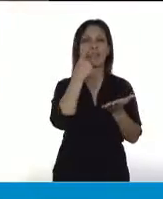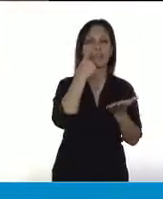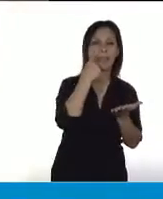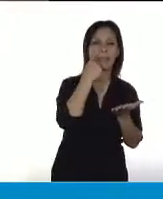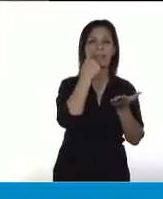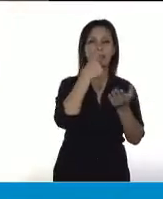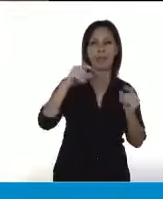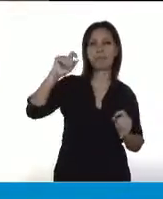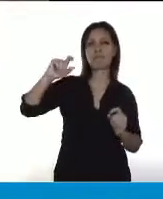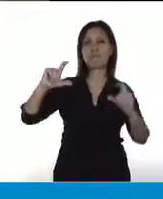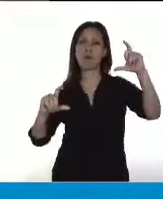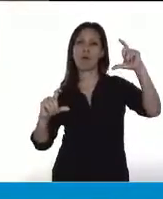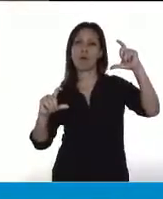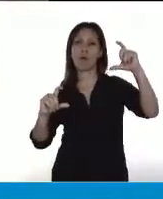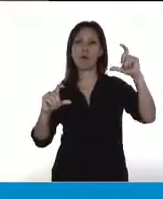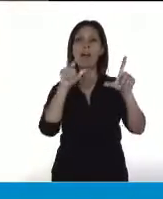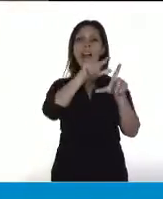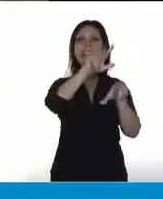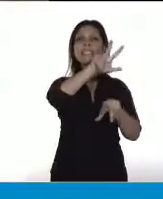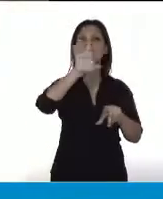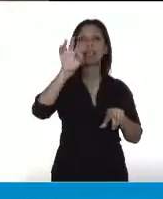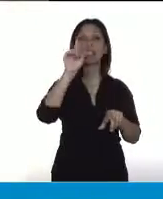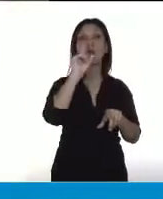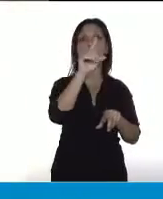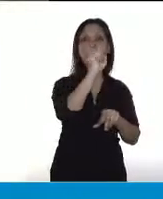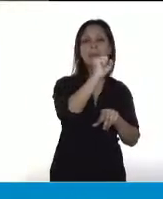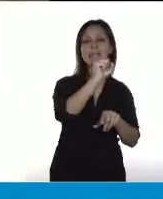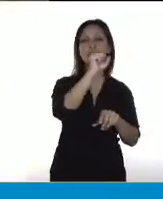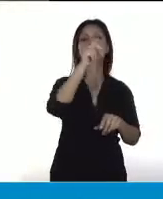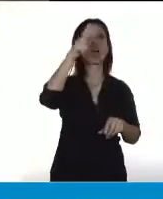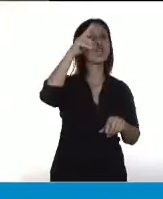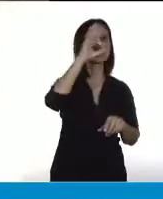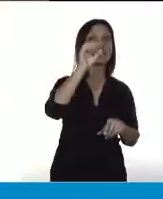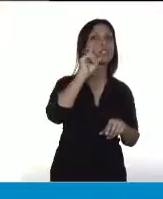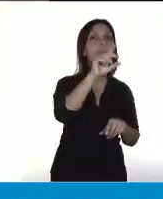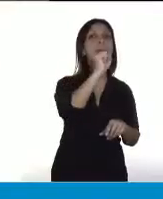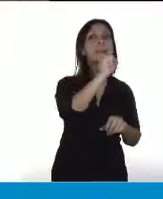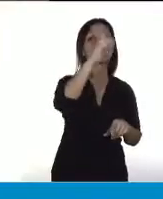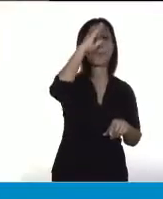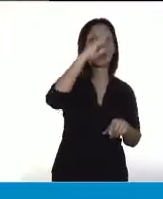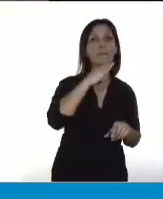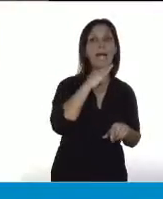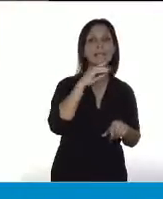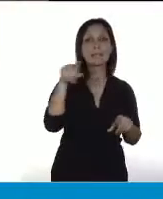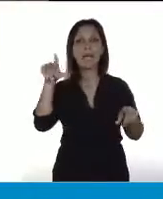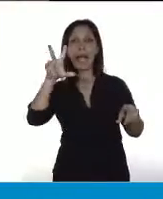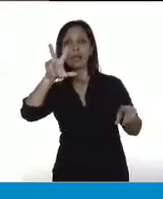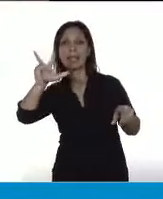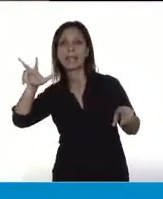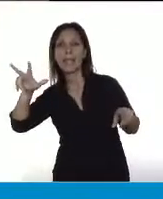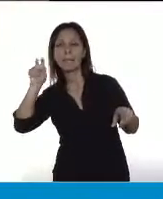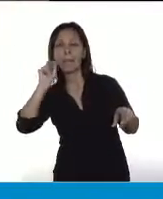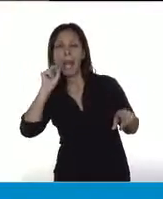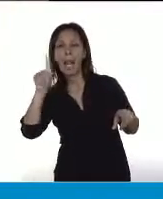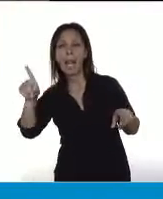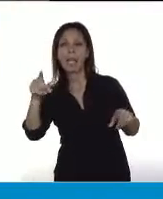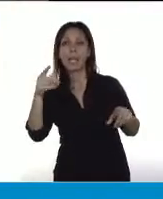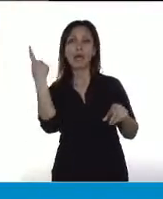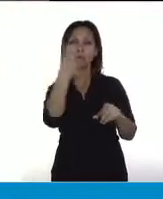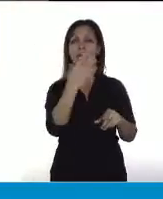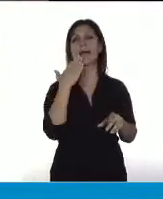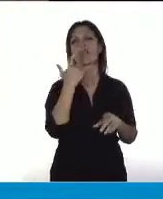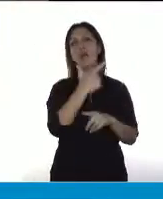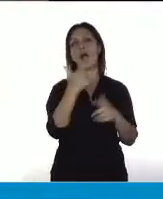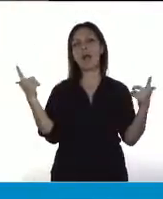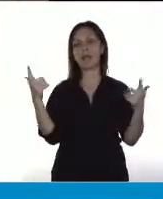que rondan entre los 300 mil y los 800 mil pesos de sueldo por mes. La verdad que hay que tener cara para decir que este